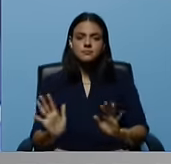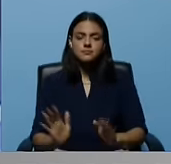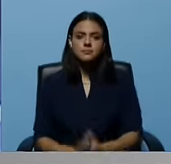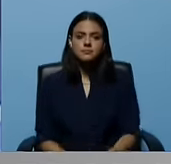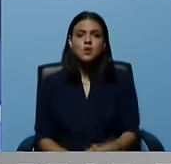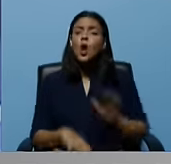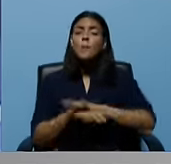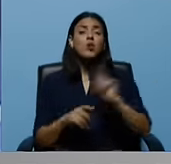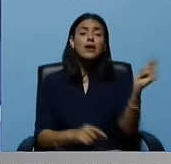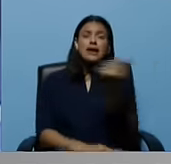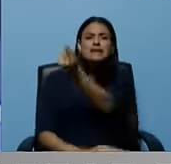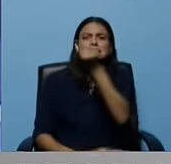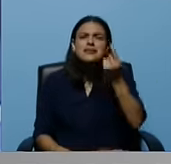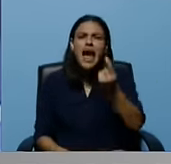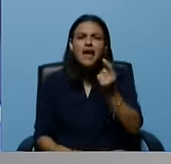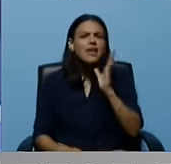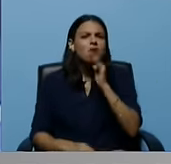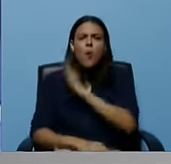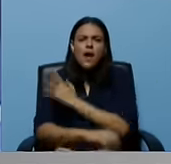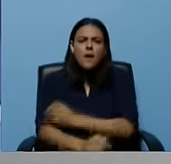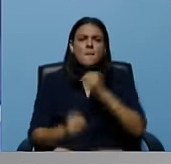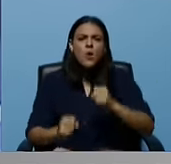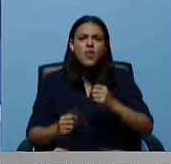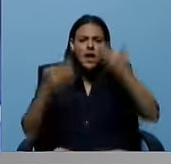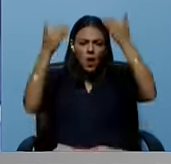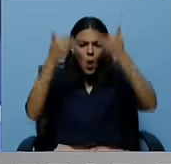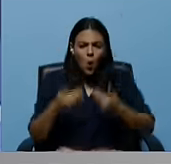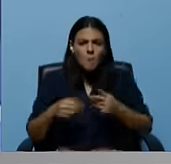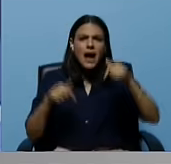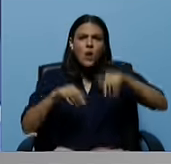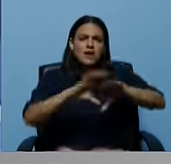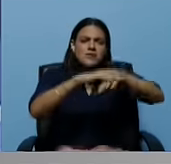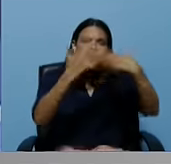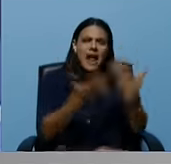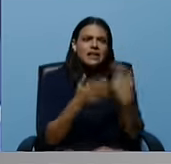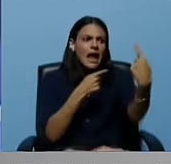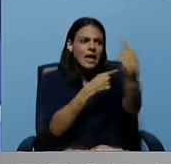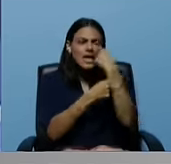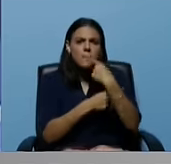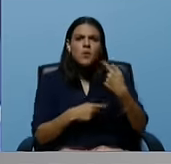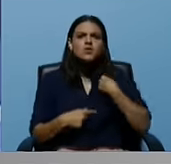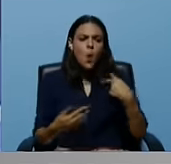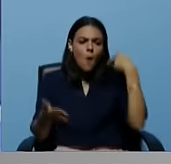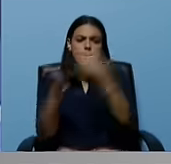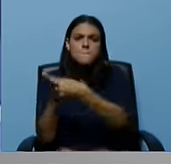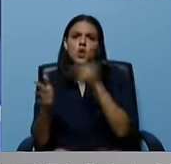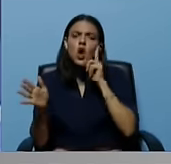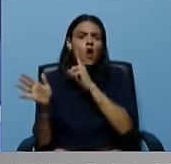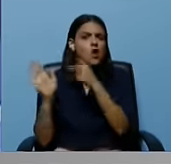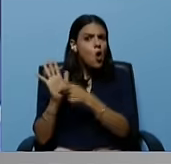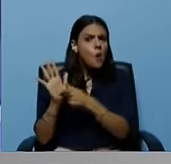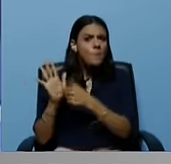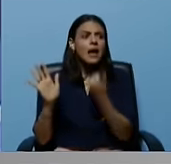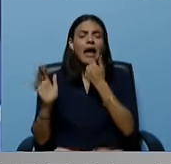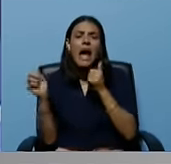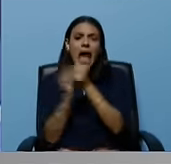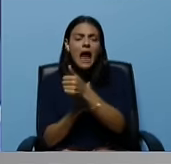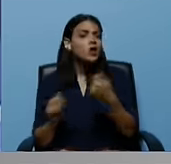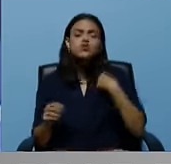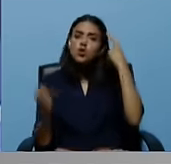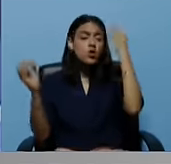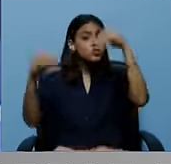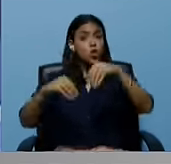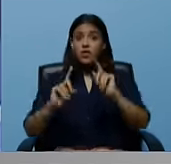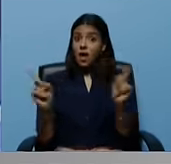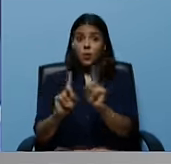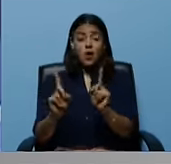Porque a mí nadie, no hay poder humano sobre este planeta que me obligue a poner mi nombre en algo con lo que yo no estoy de acuerdo.